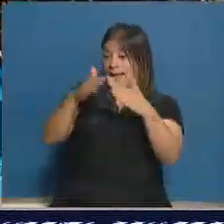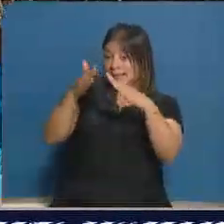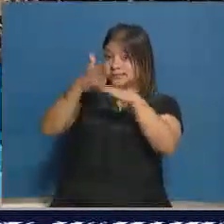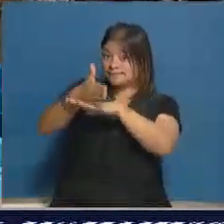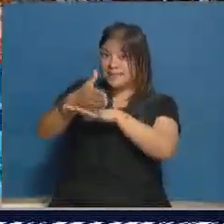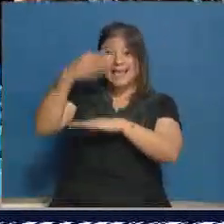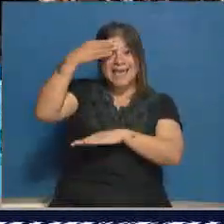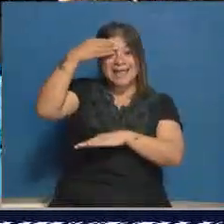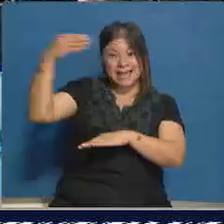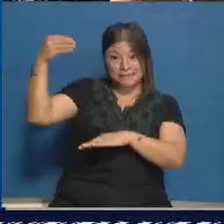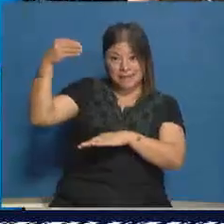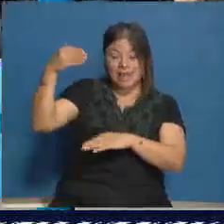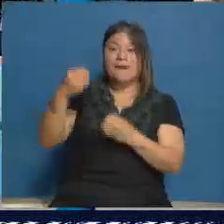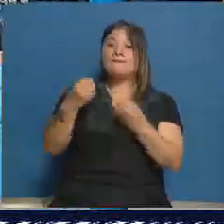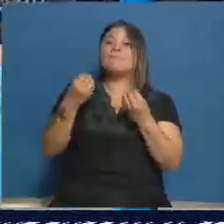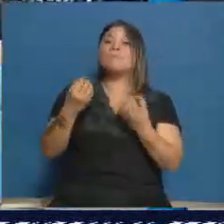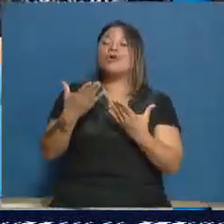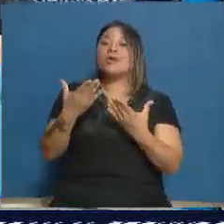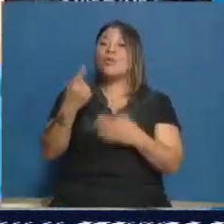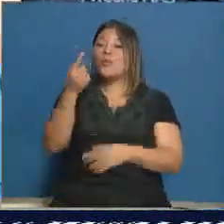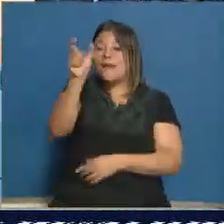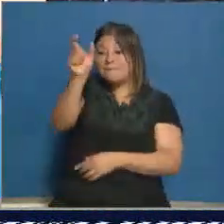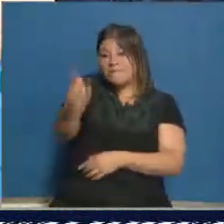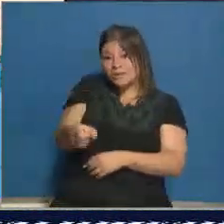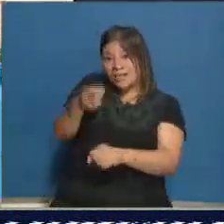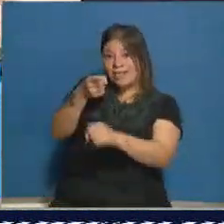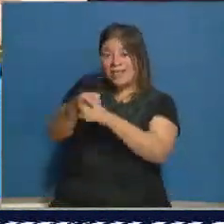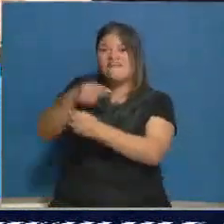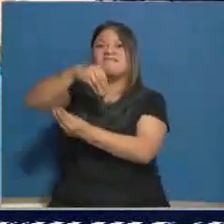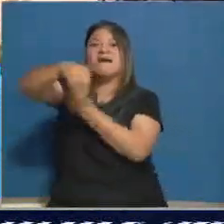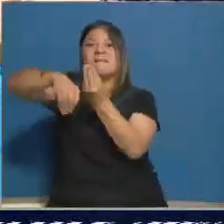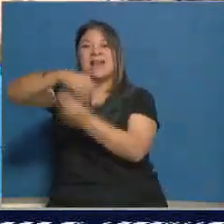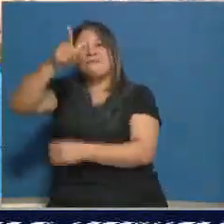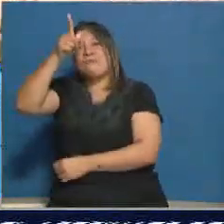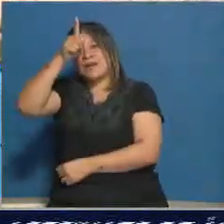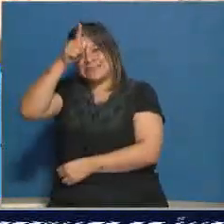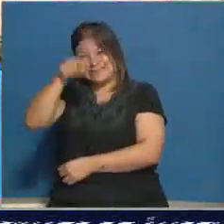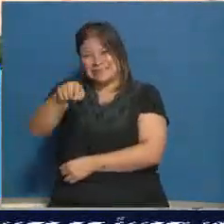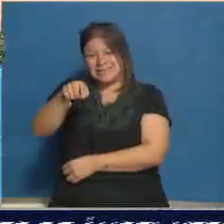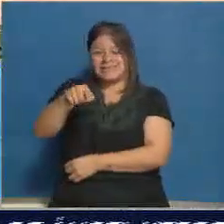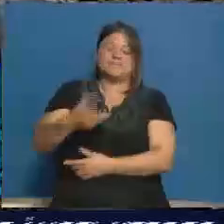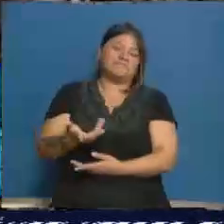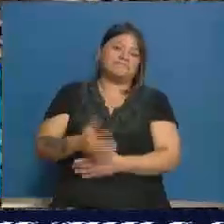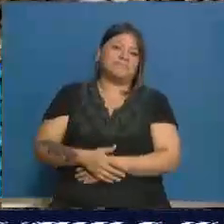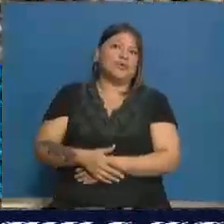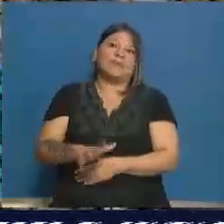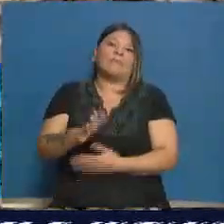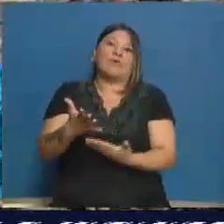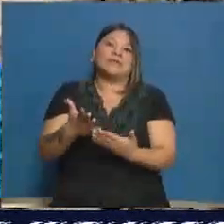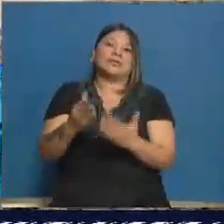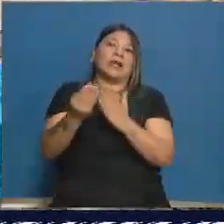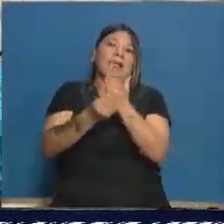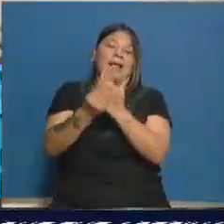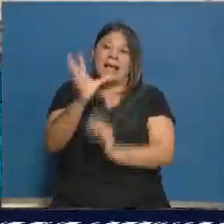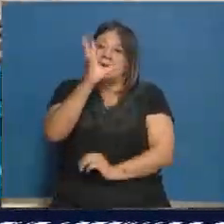ya que una de las personas acusadas es familiar de un policía. Por ese motivo, el caso se mantuvo en estricto